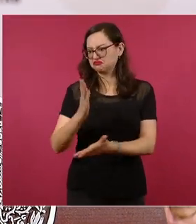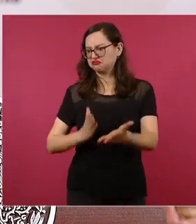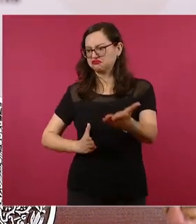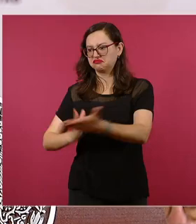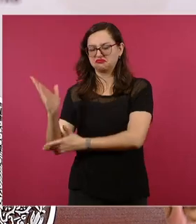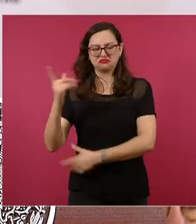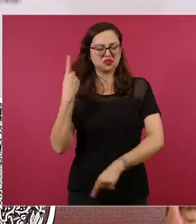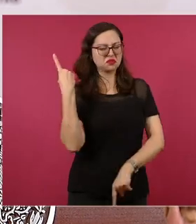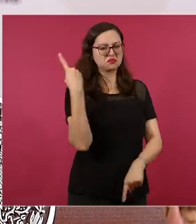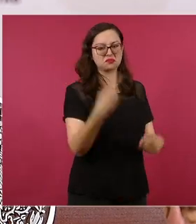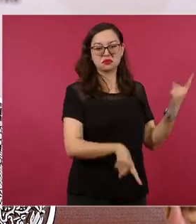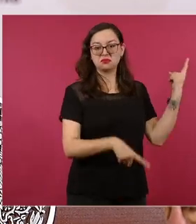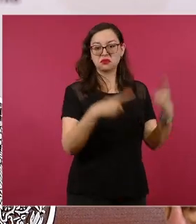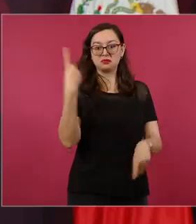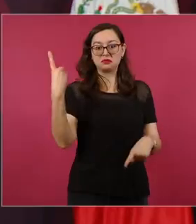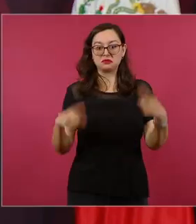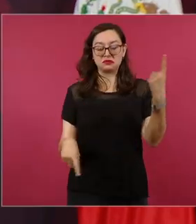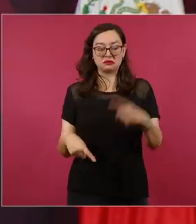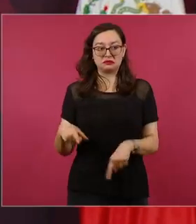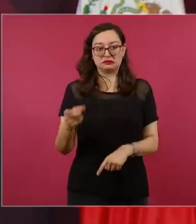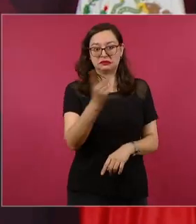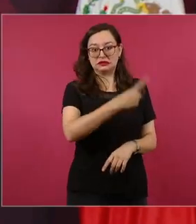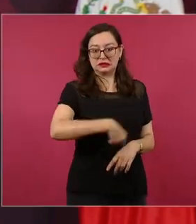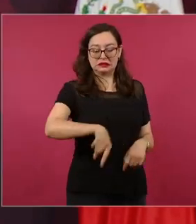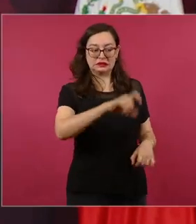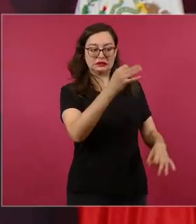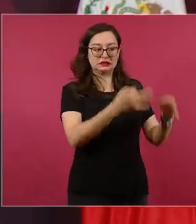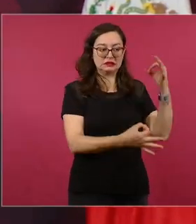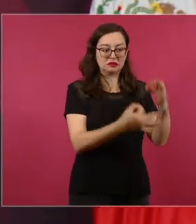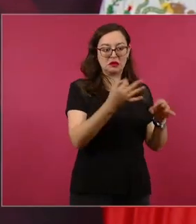ministros estaban subordinados